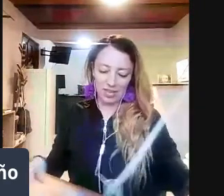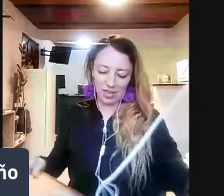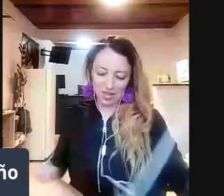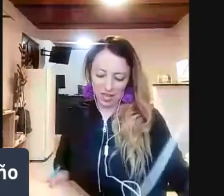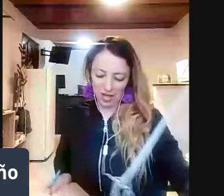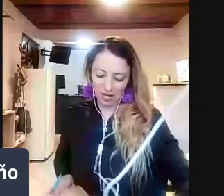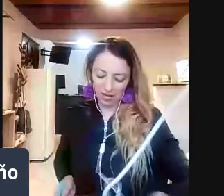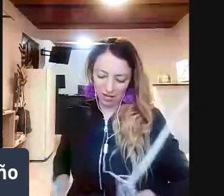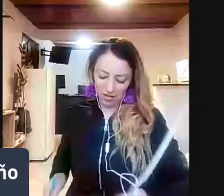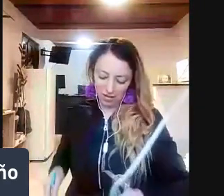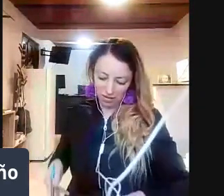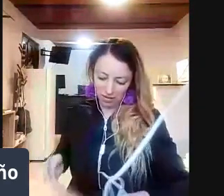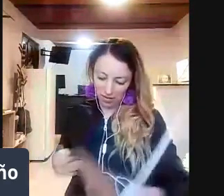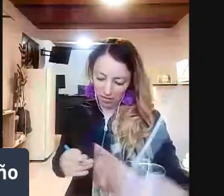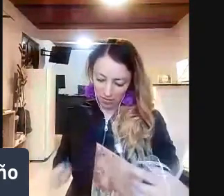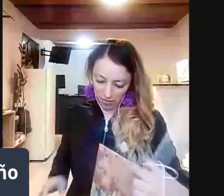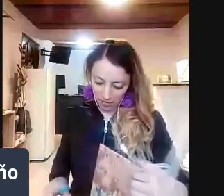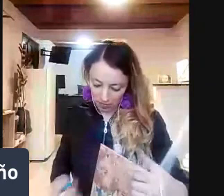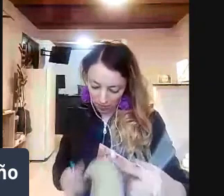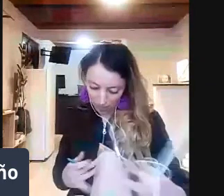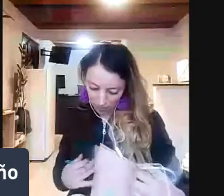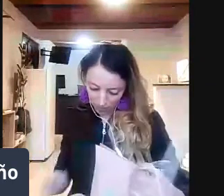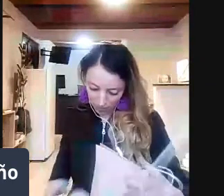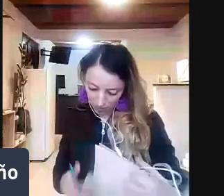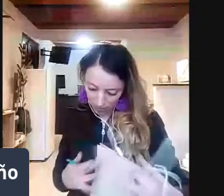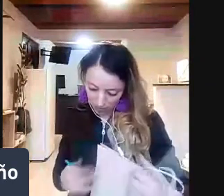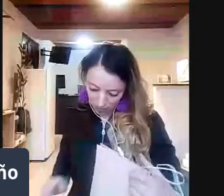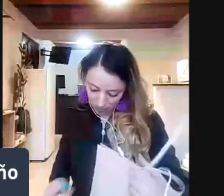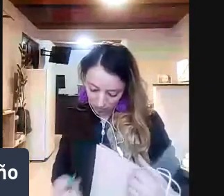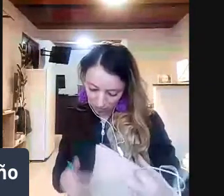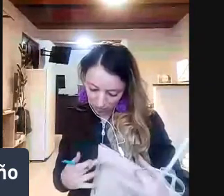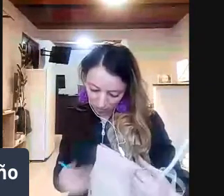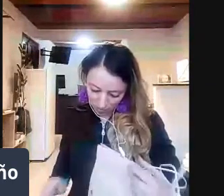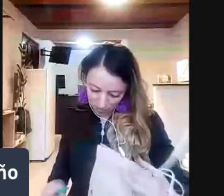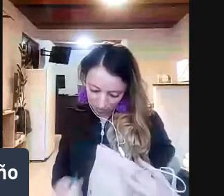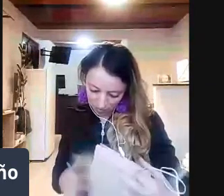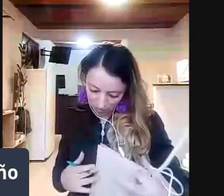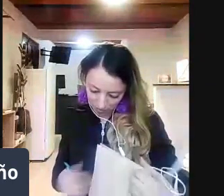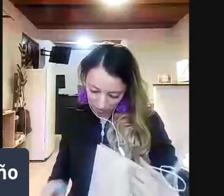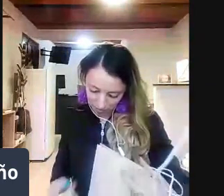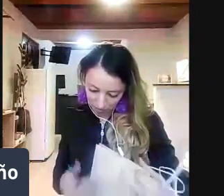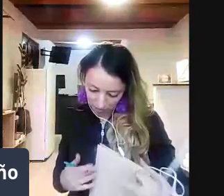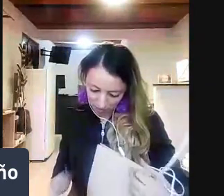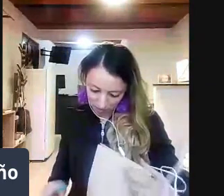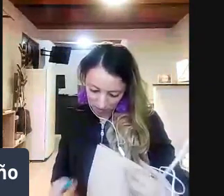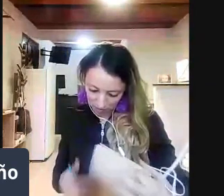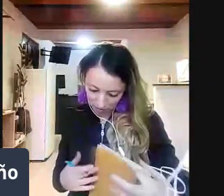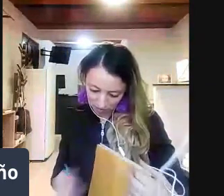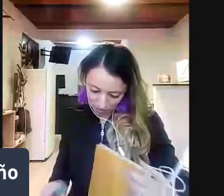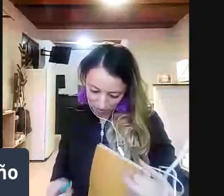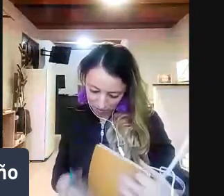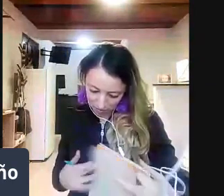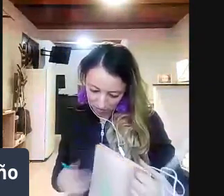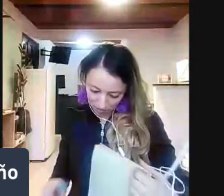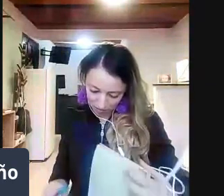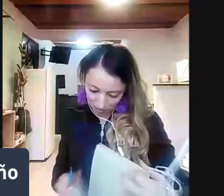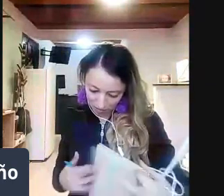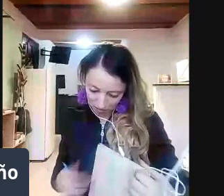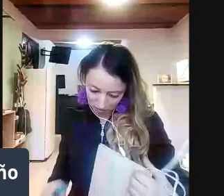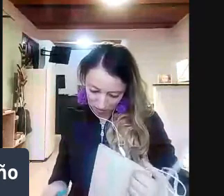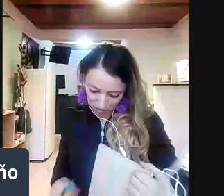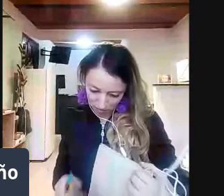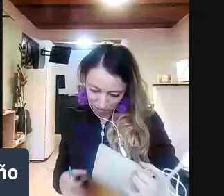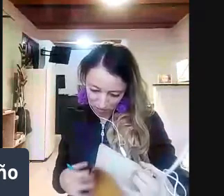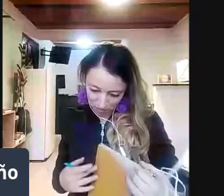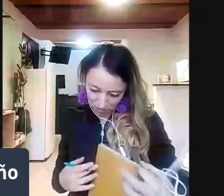palabra es hacer esto para posibilitarla tomar distancia ponerlo de perspectiva pero también